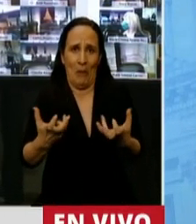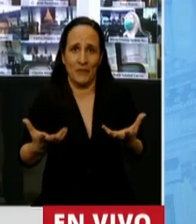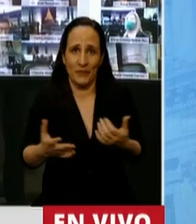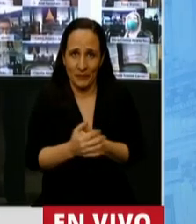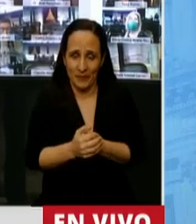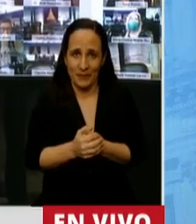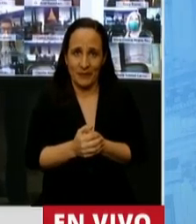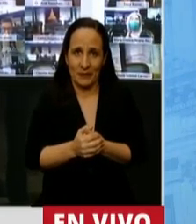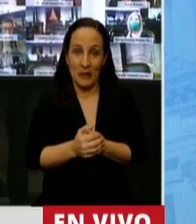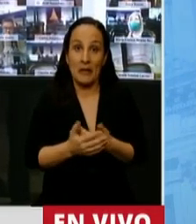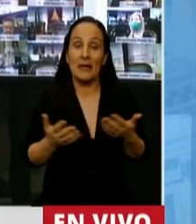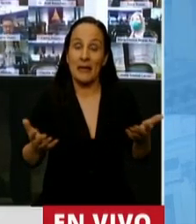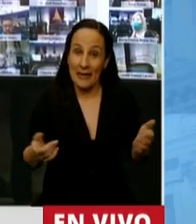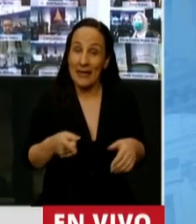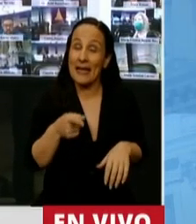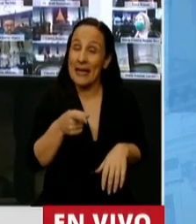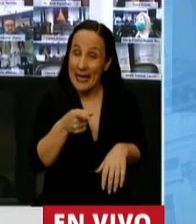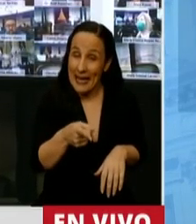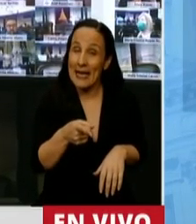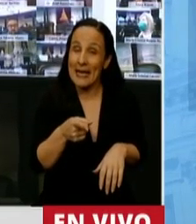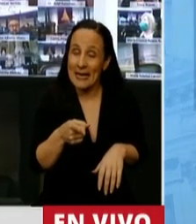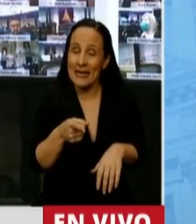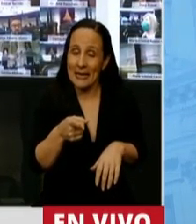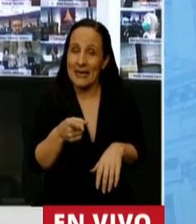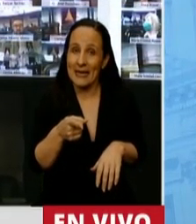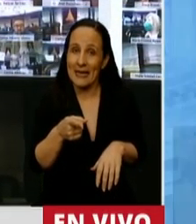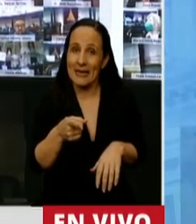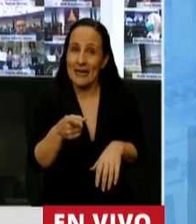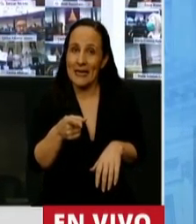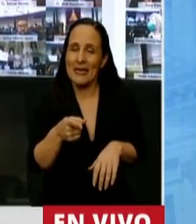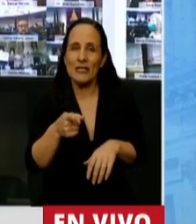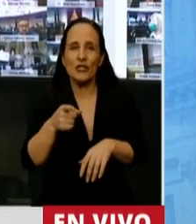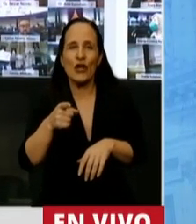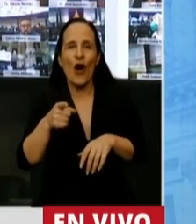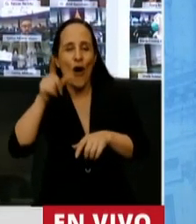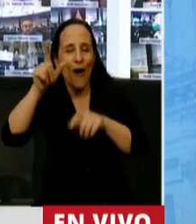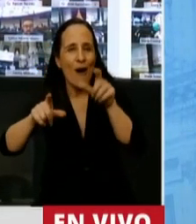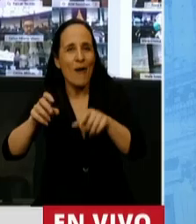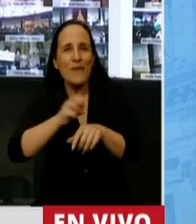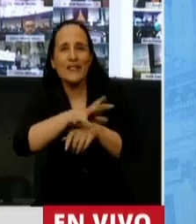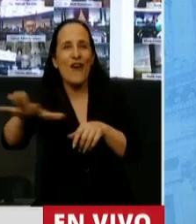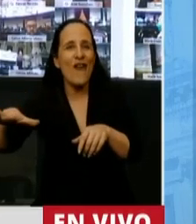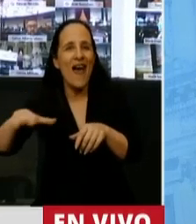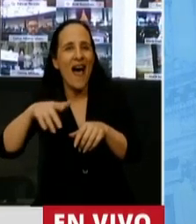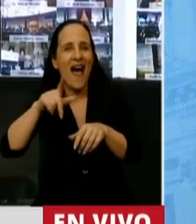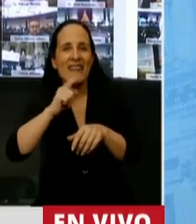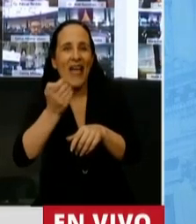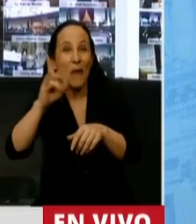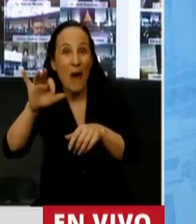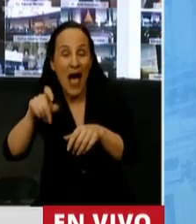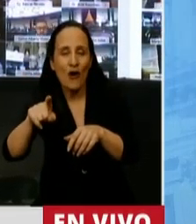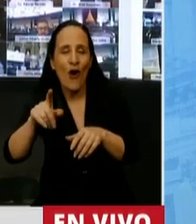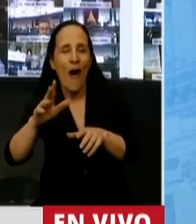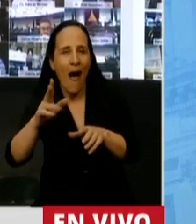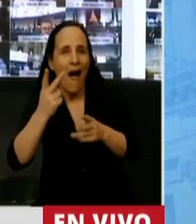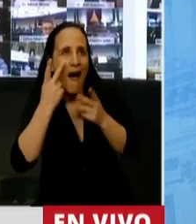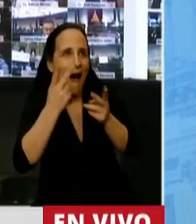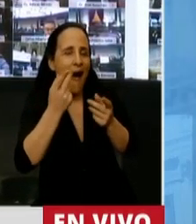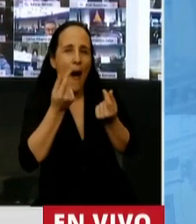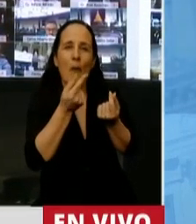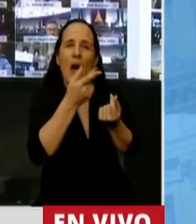Ese es el valor que le dan esos pequeños productores tabacaleros a la gestión de Néstor y Cristina en